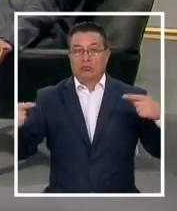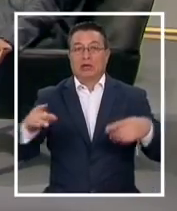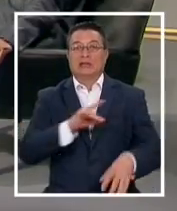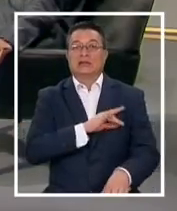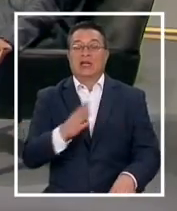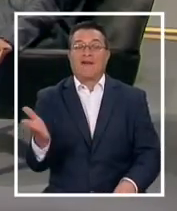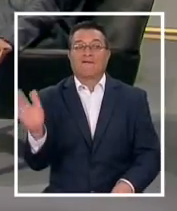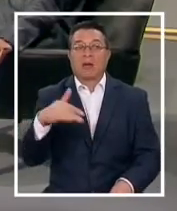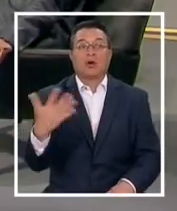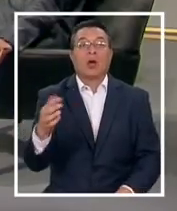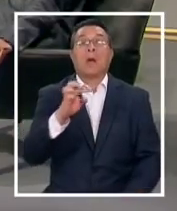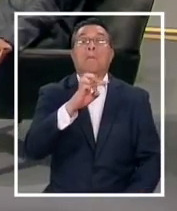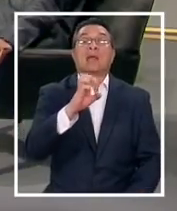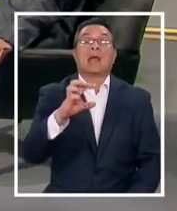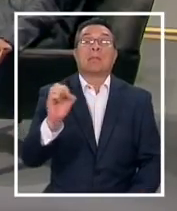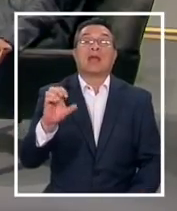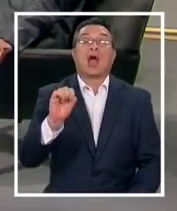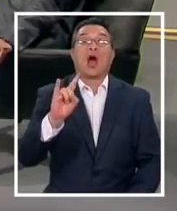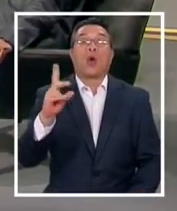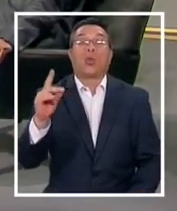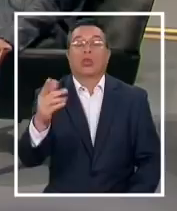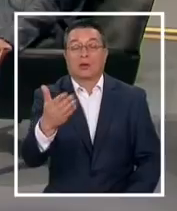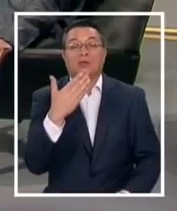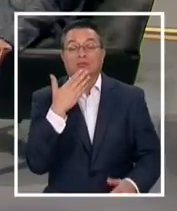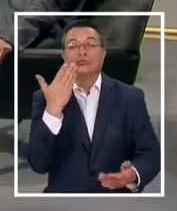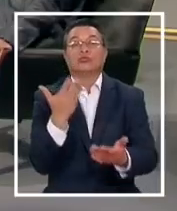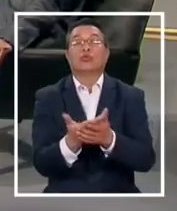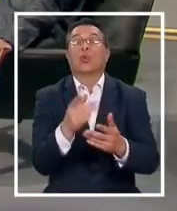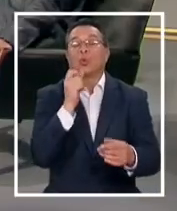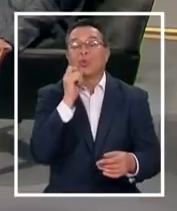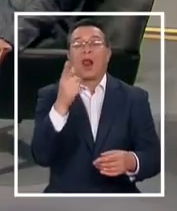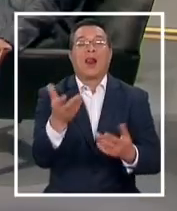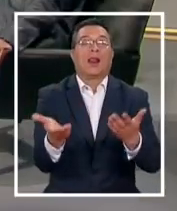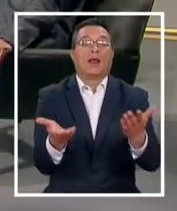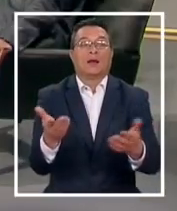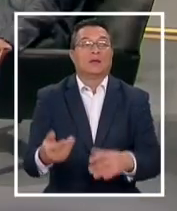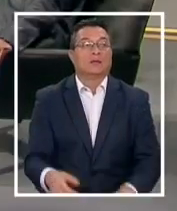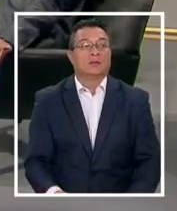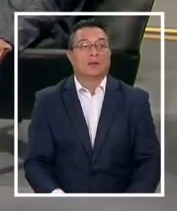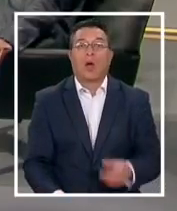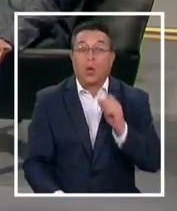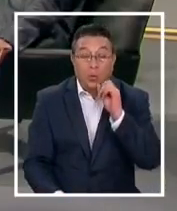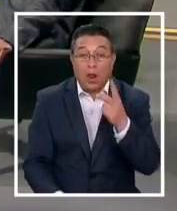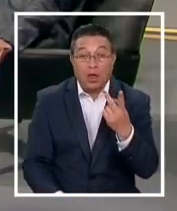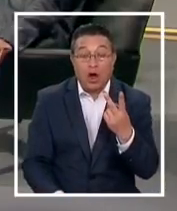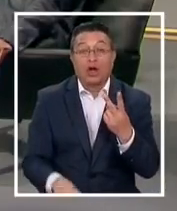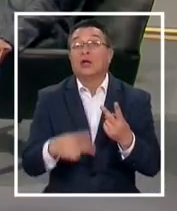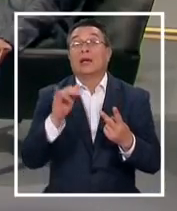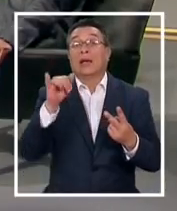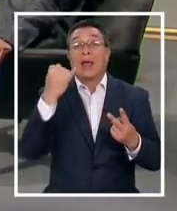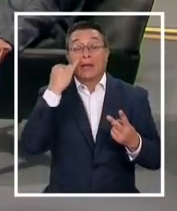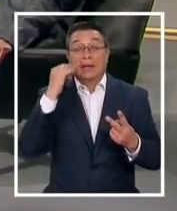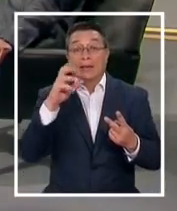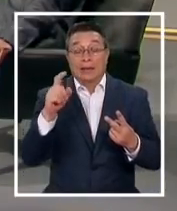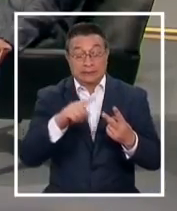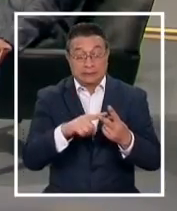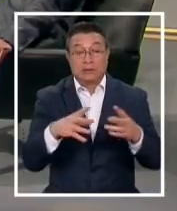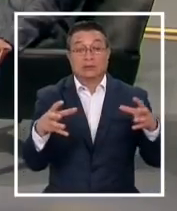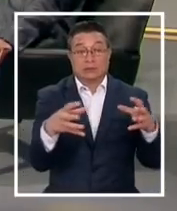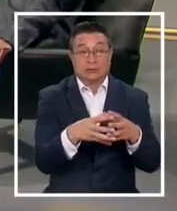Chile Vamos. Pepe Out, los dos temas están sobre la mesa, ¿cuál quiere hablar usted? ¿Cuáles dos? Los temas de Pamela Giles como